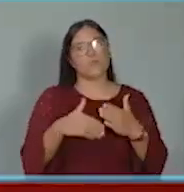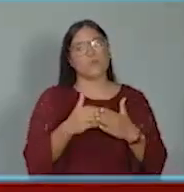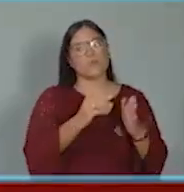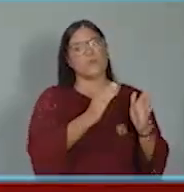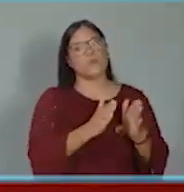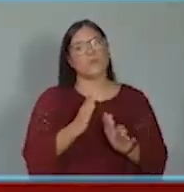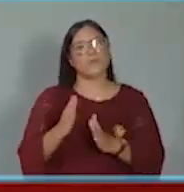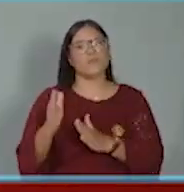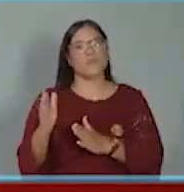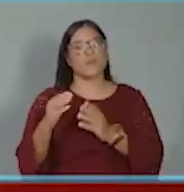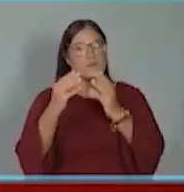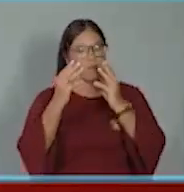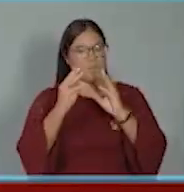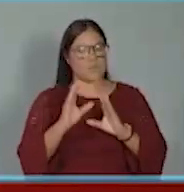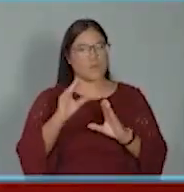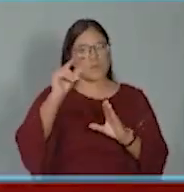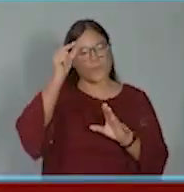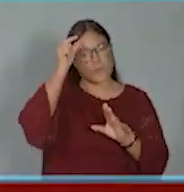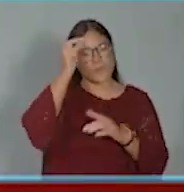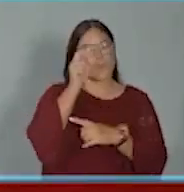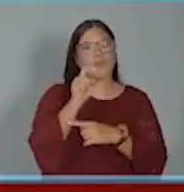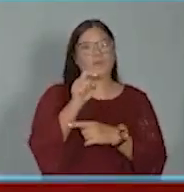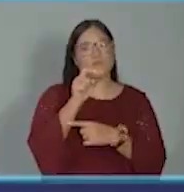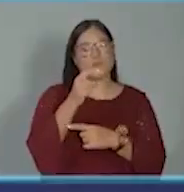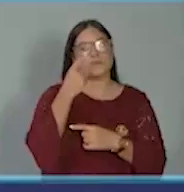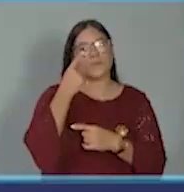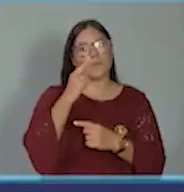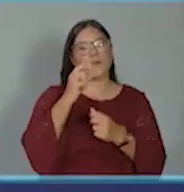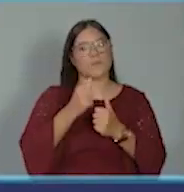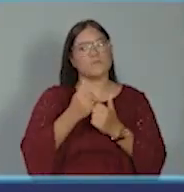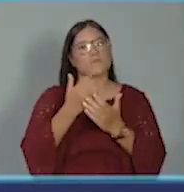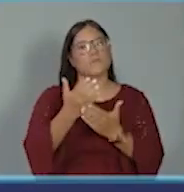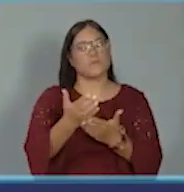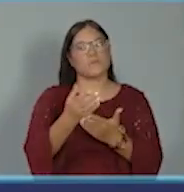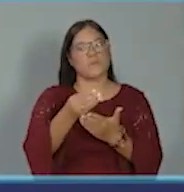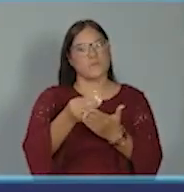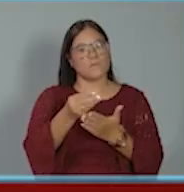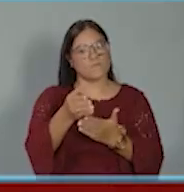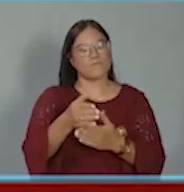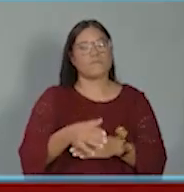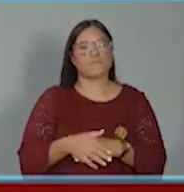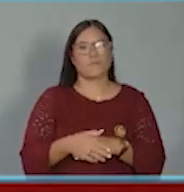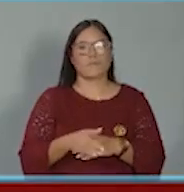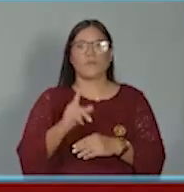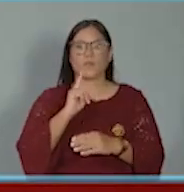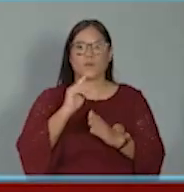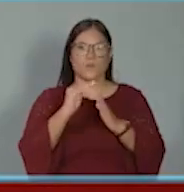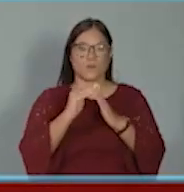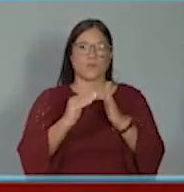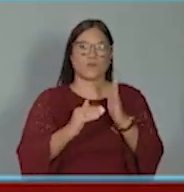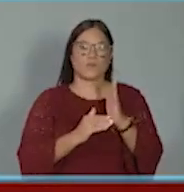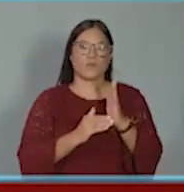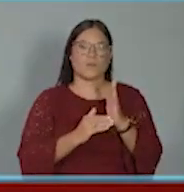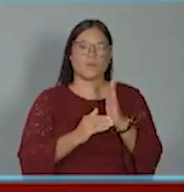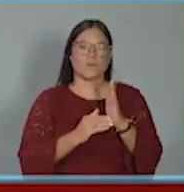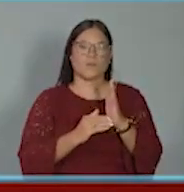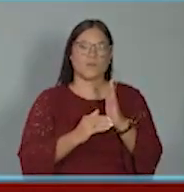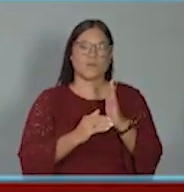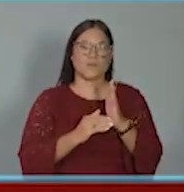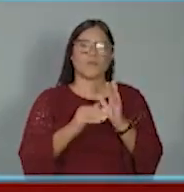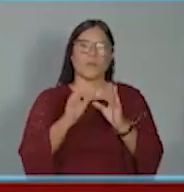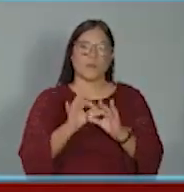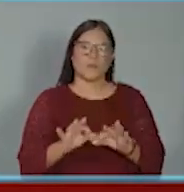que la administración Pública amerita para entonces entregar estos recursos Entonces ha sido como un reto yo creo que